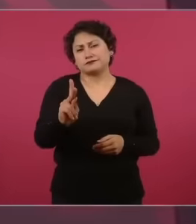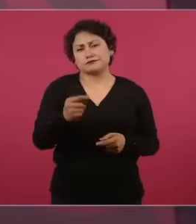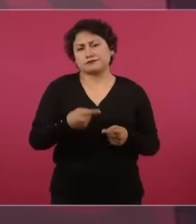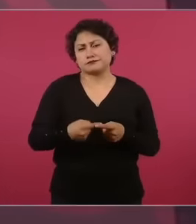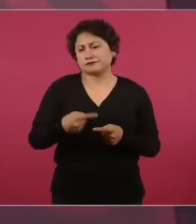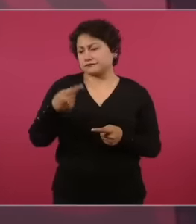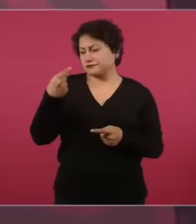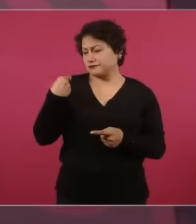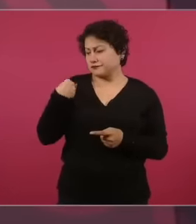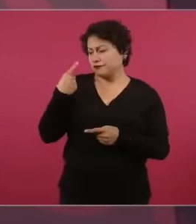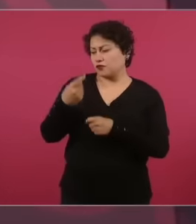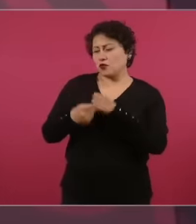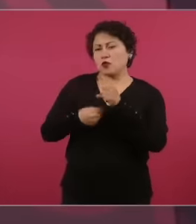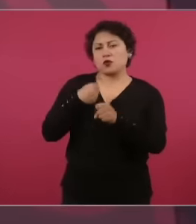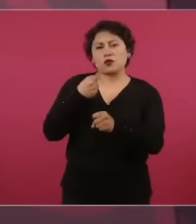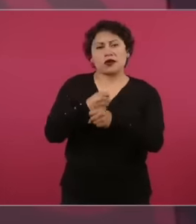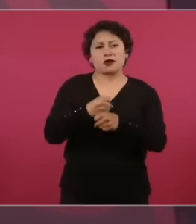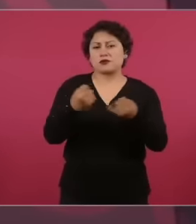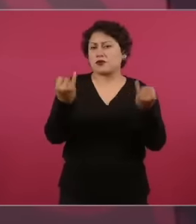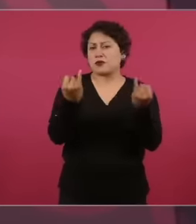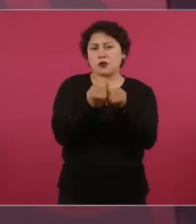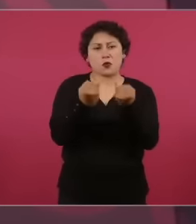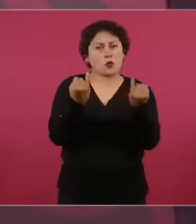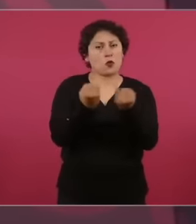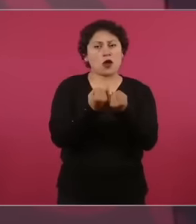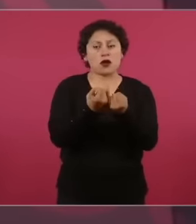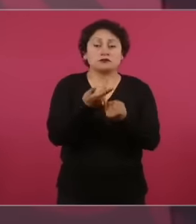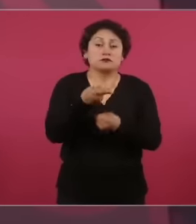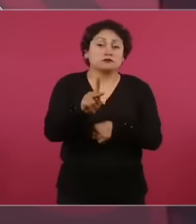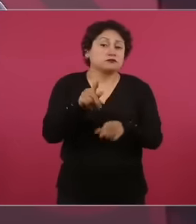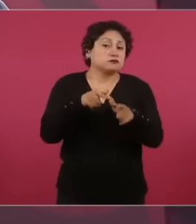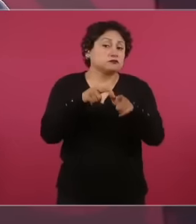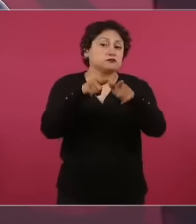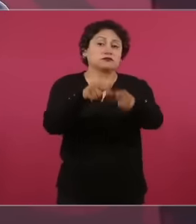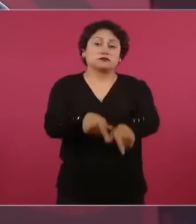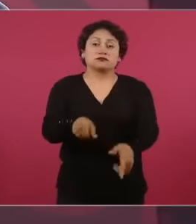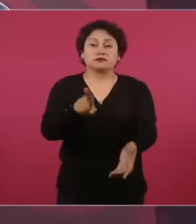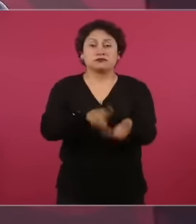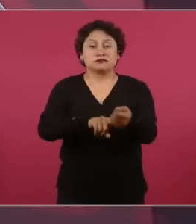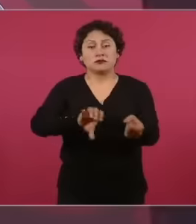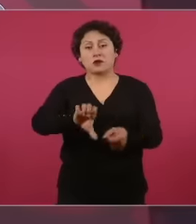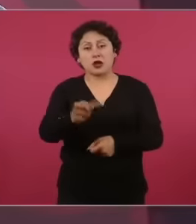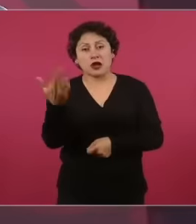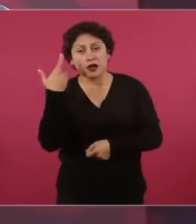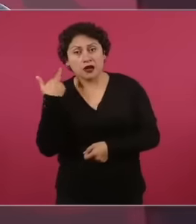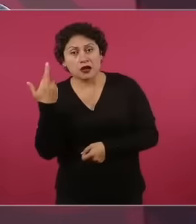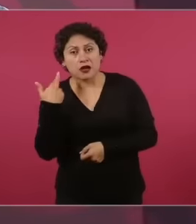año, pero le siguen Radio Fórmula, todos,